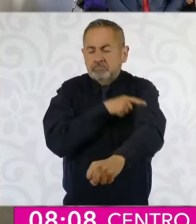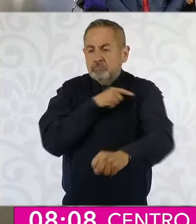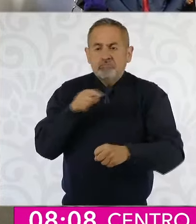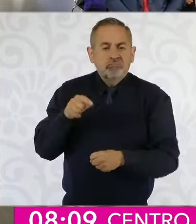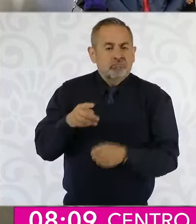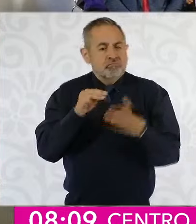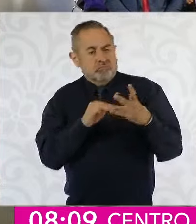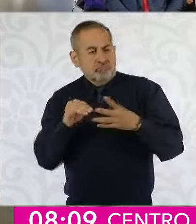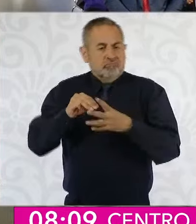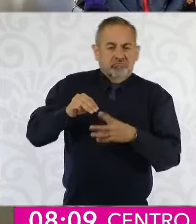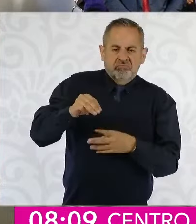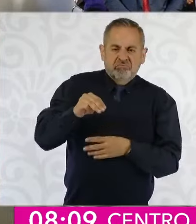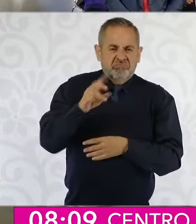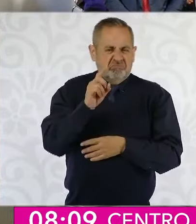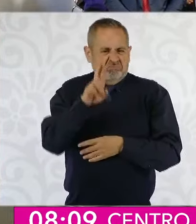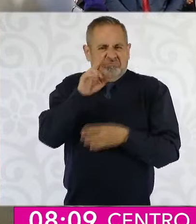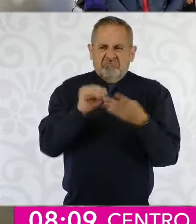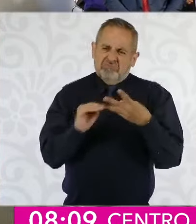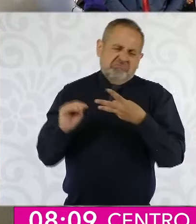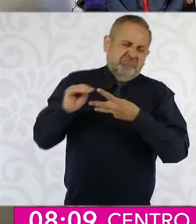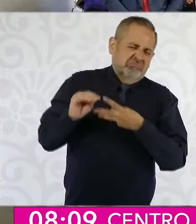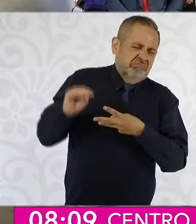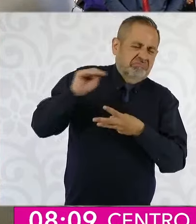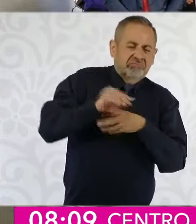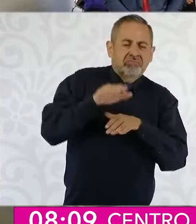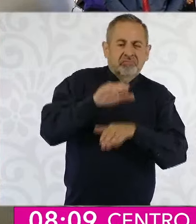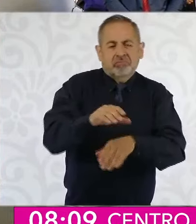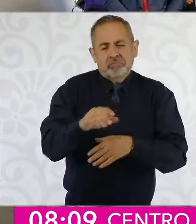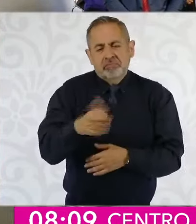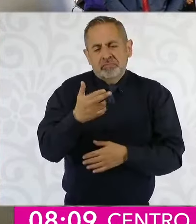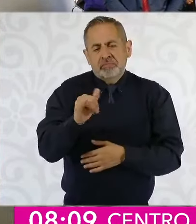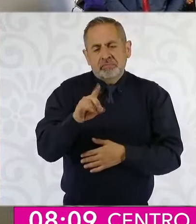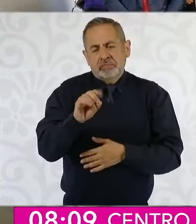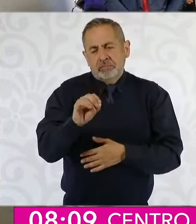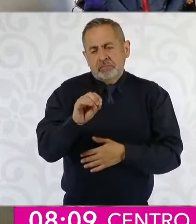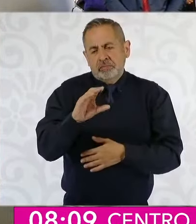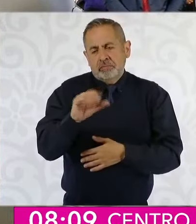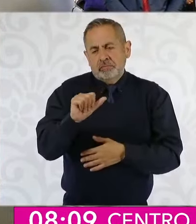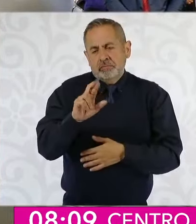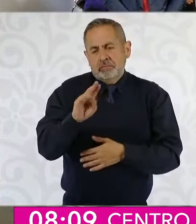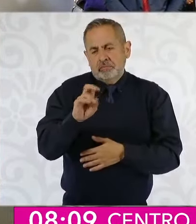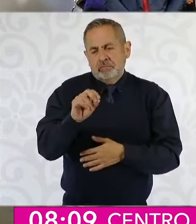másters en reducción de riesgos para hidrocarburos. En fin,